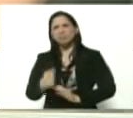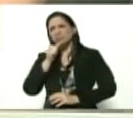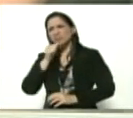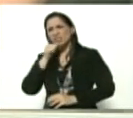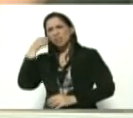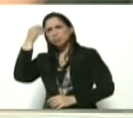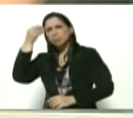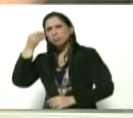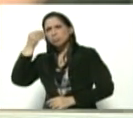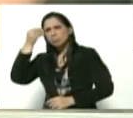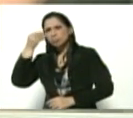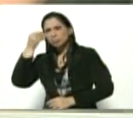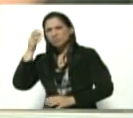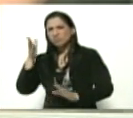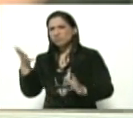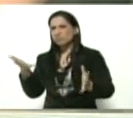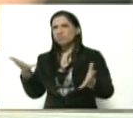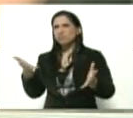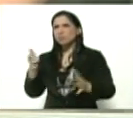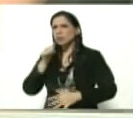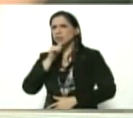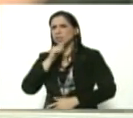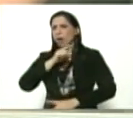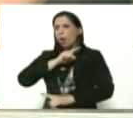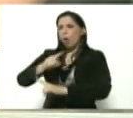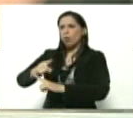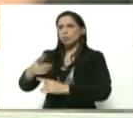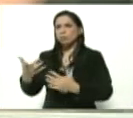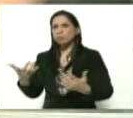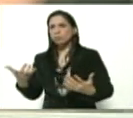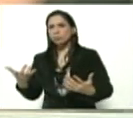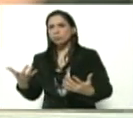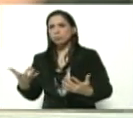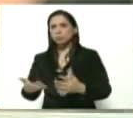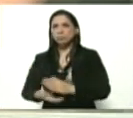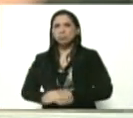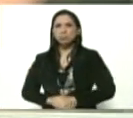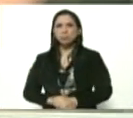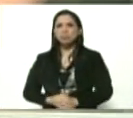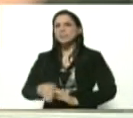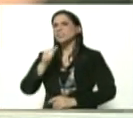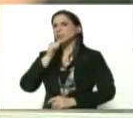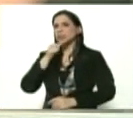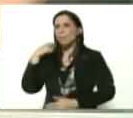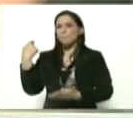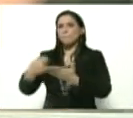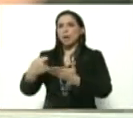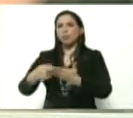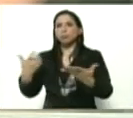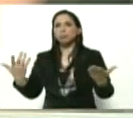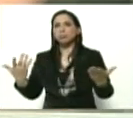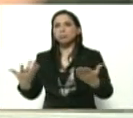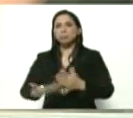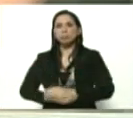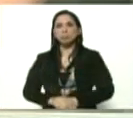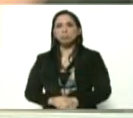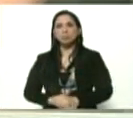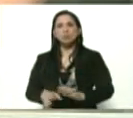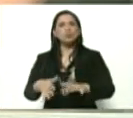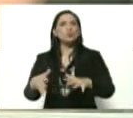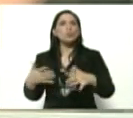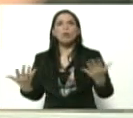organizó? ¿Quién dio la orden? ¿Quién la financió?